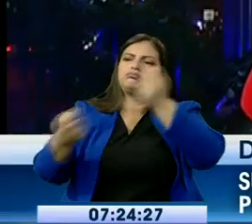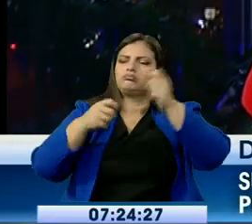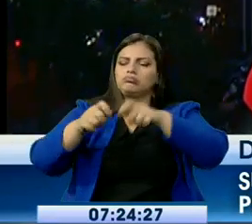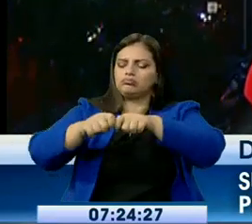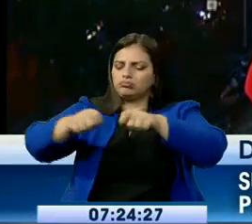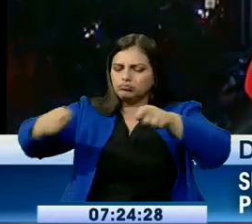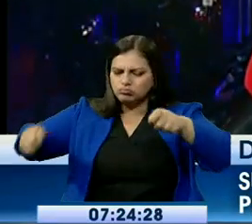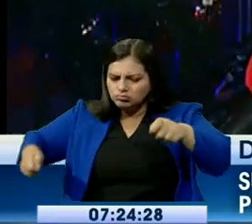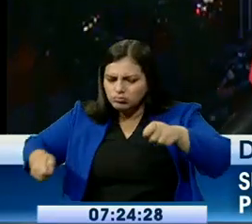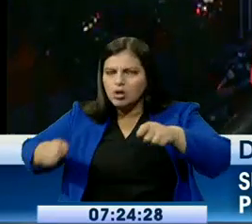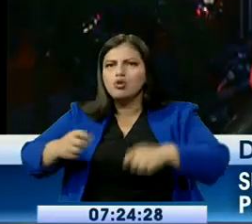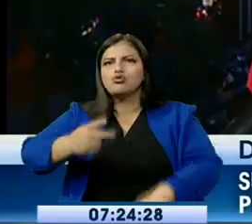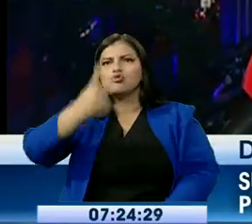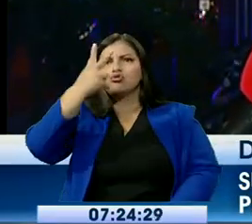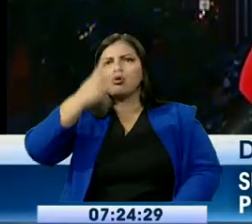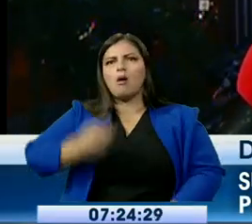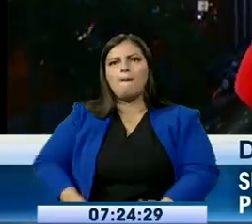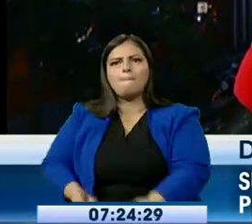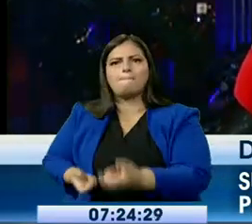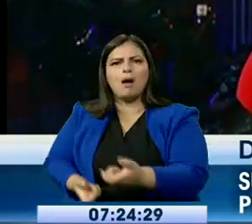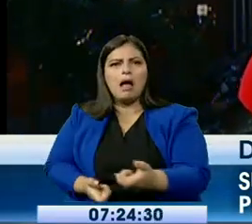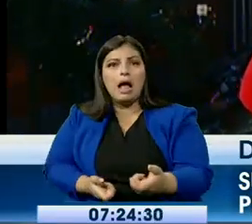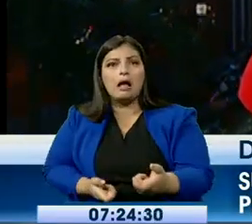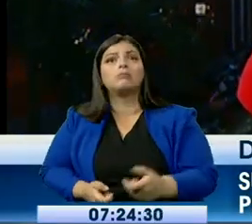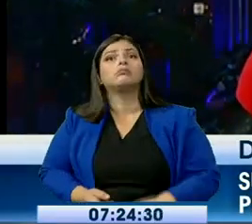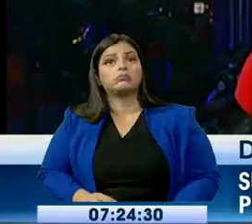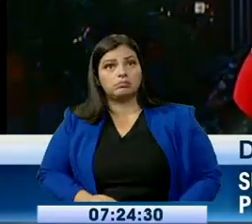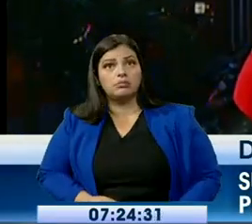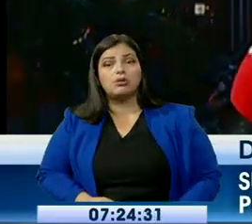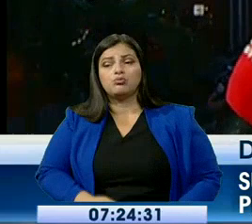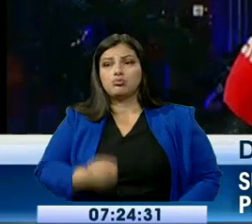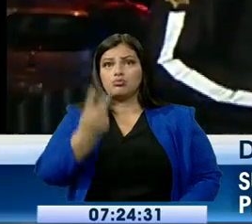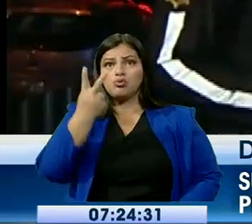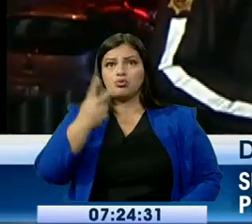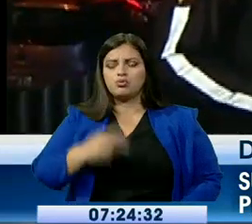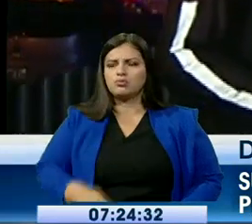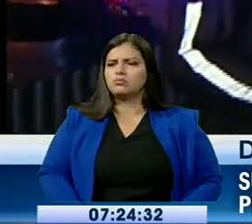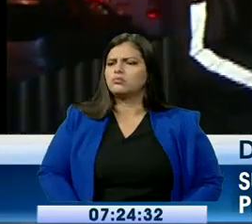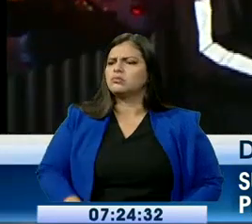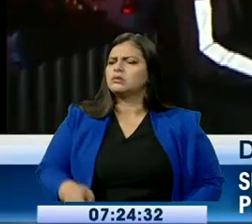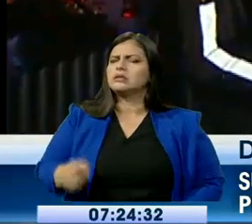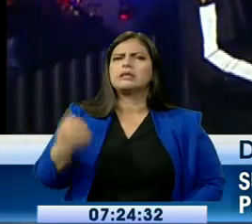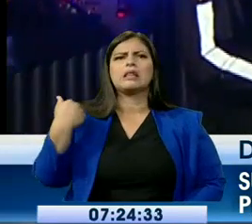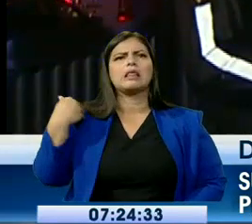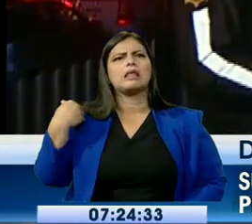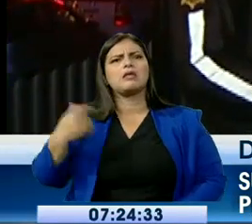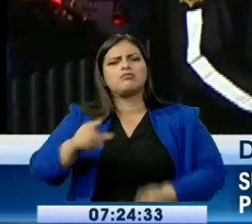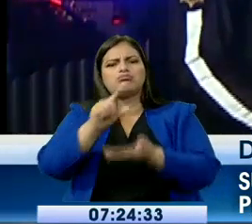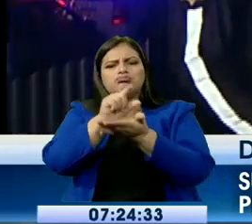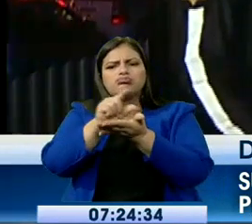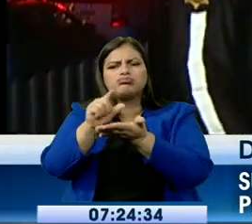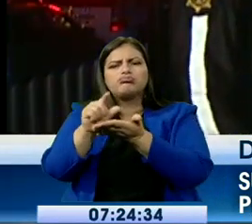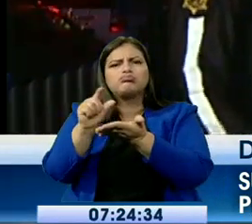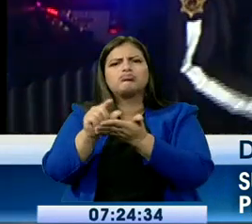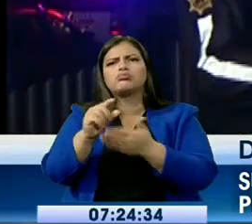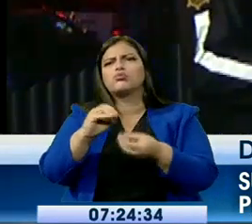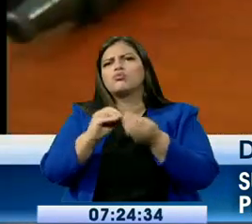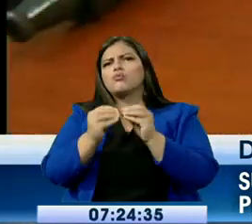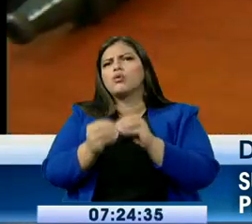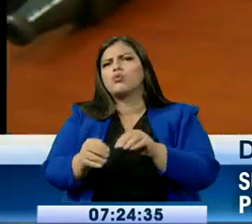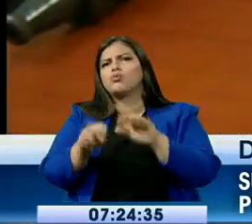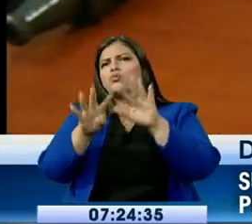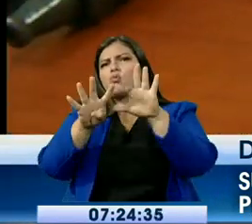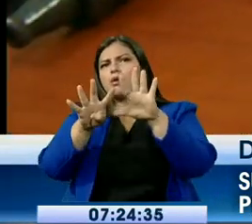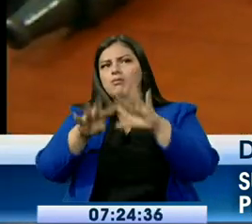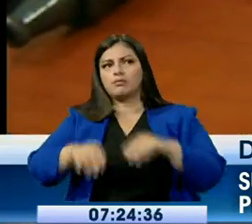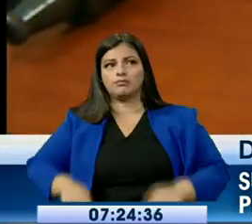de fuego mencionadas, 5 cartuchos, 9 milímetros, sin percutir. Los gendarmes no confirmaron ni tampoco descartaron el origen del